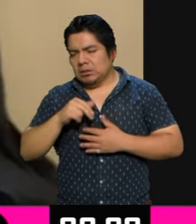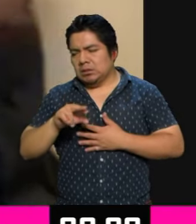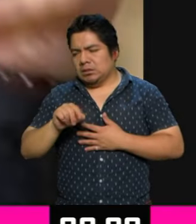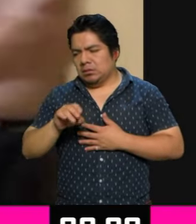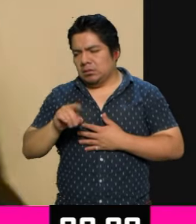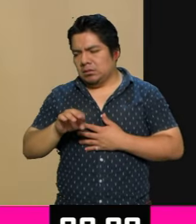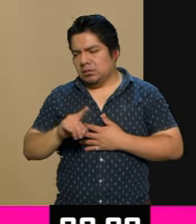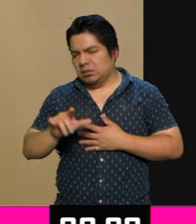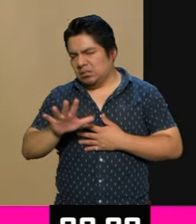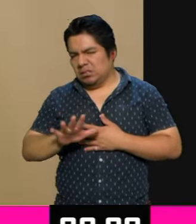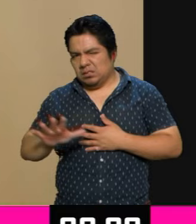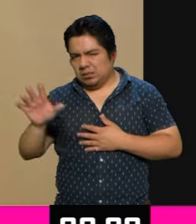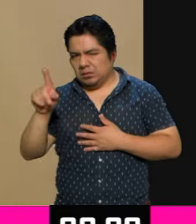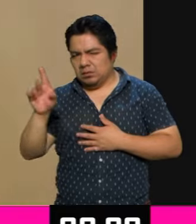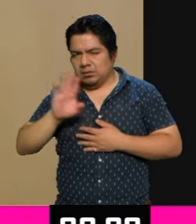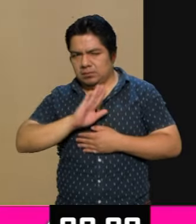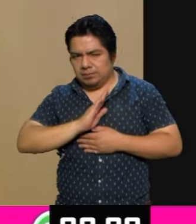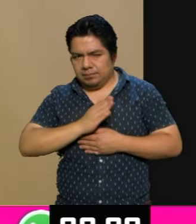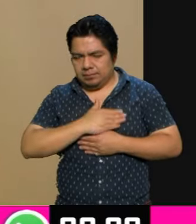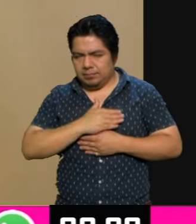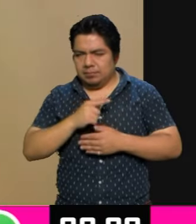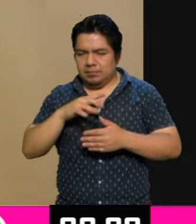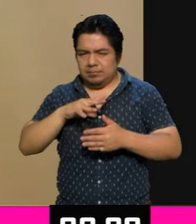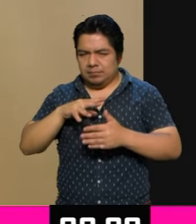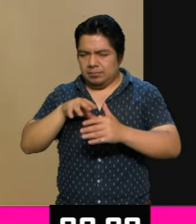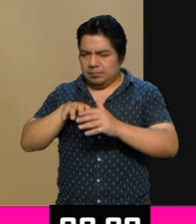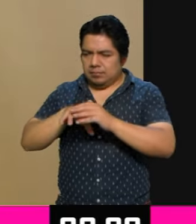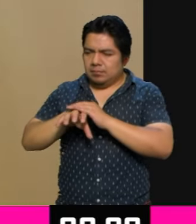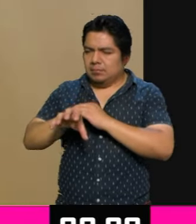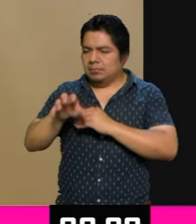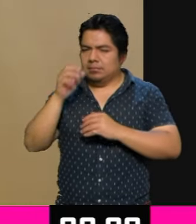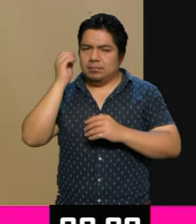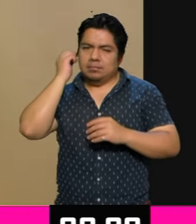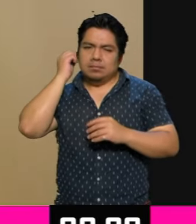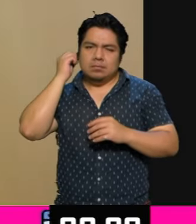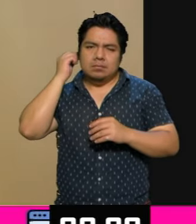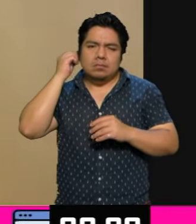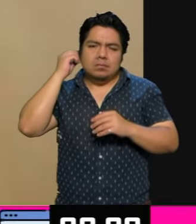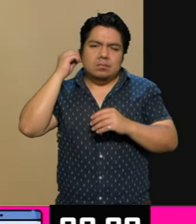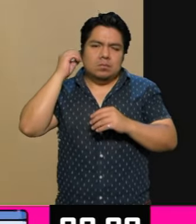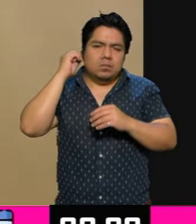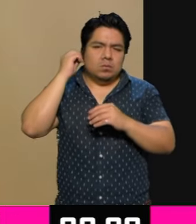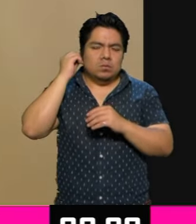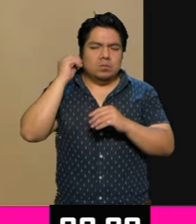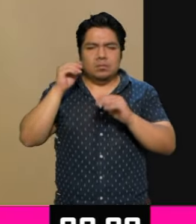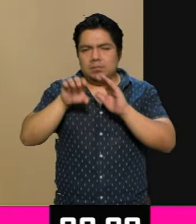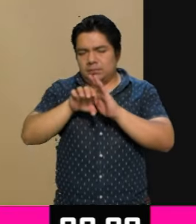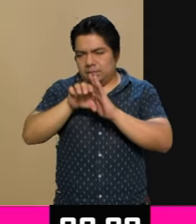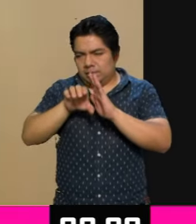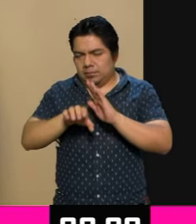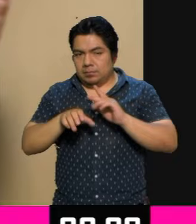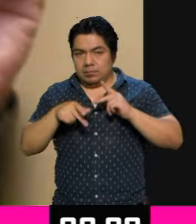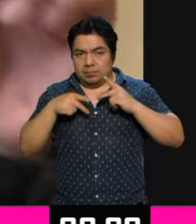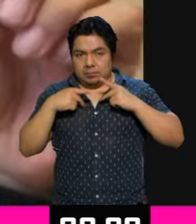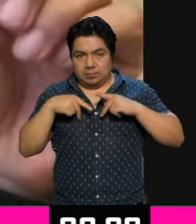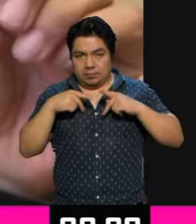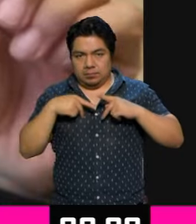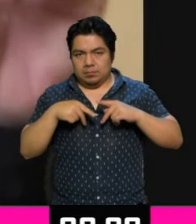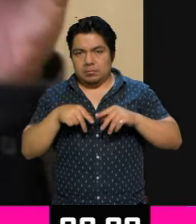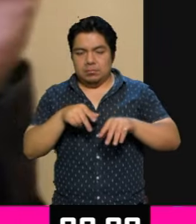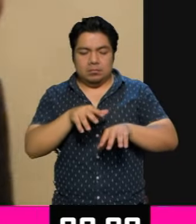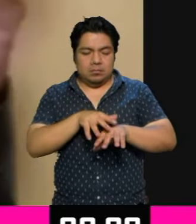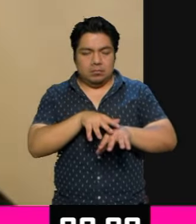en España y en otros lugares donde se ha visto, por ejemplo, que personas que se fracturaban un